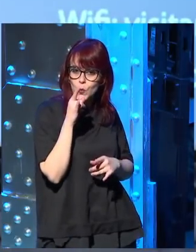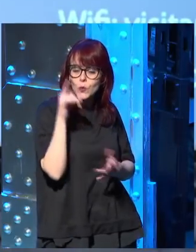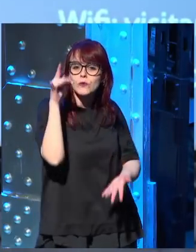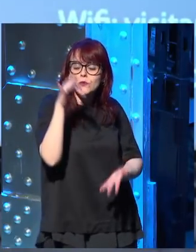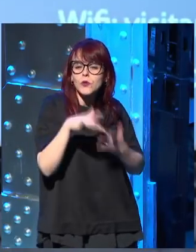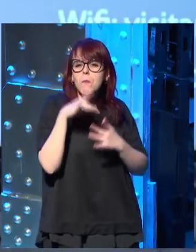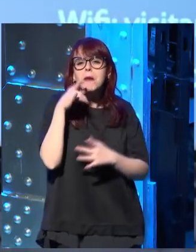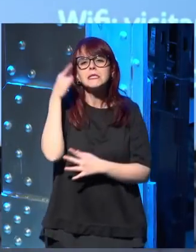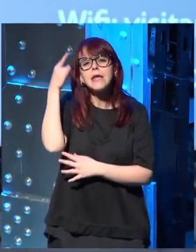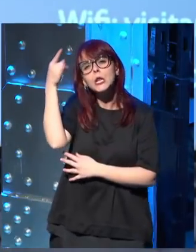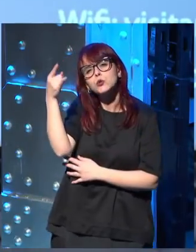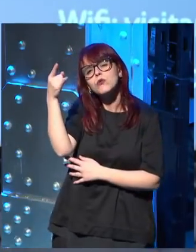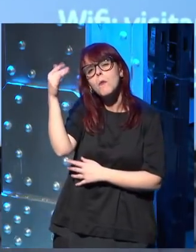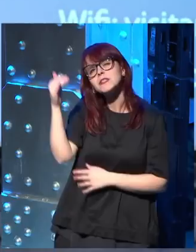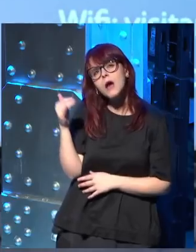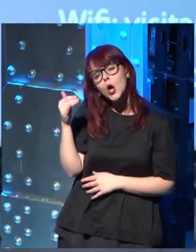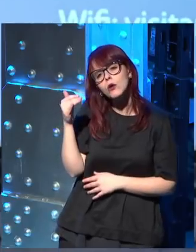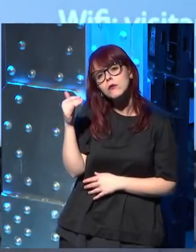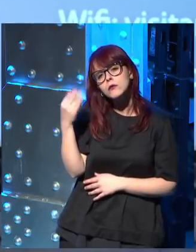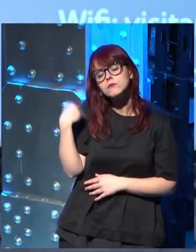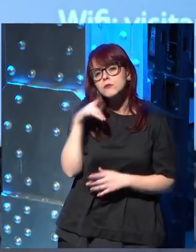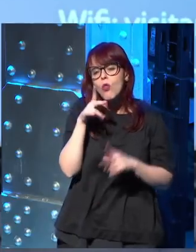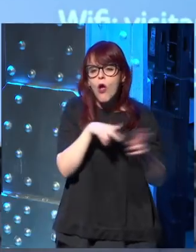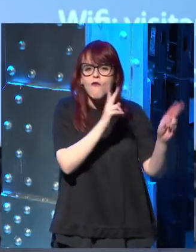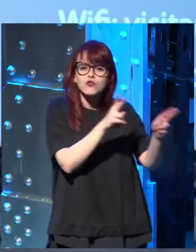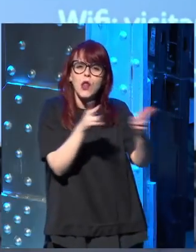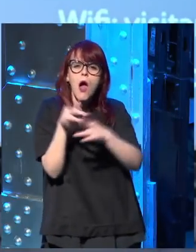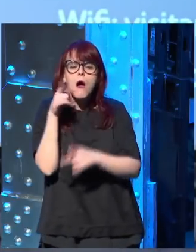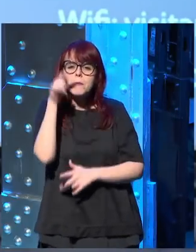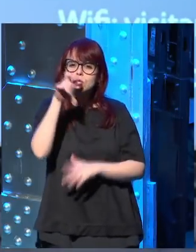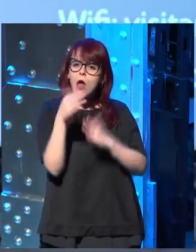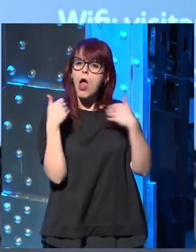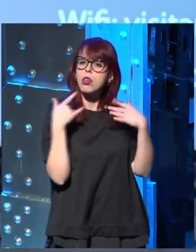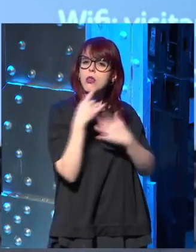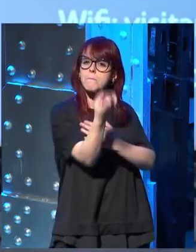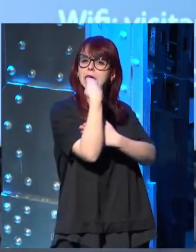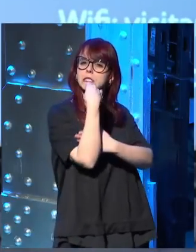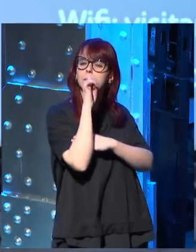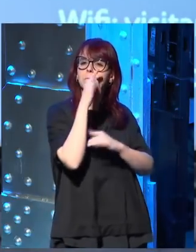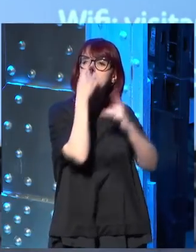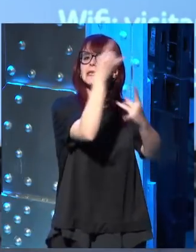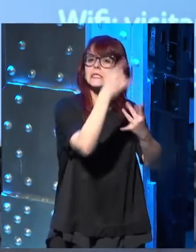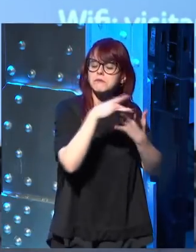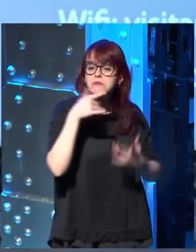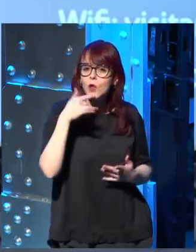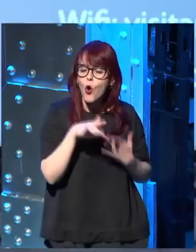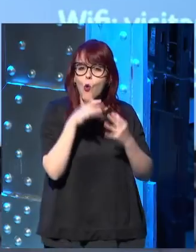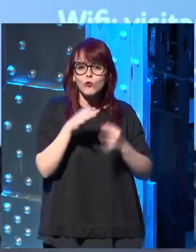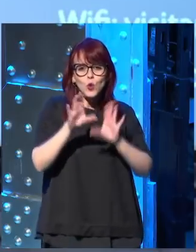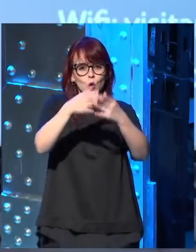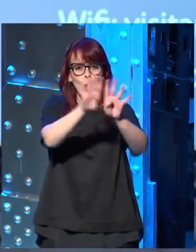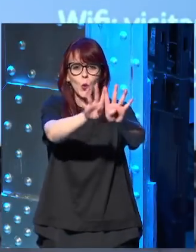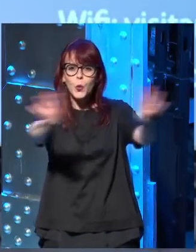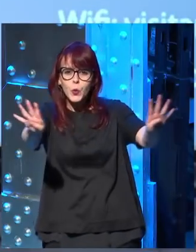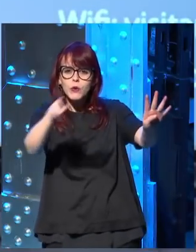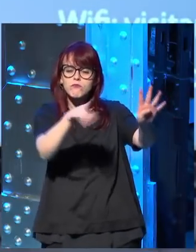¿Sería más alto o más bajo que los que lo fusilaron? O los que estaban junto a él, frente al pelotón,